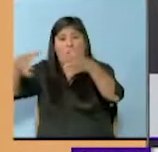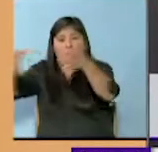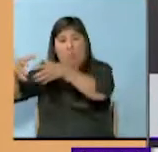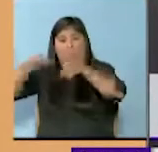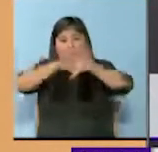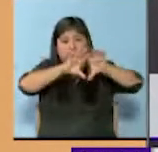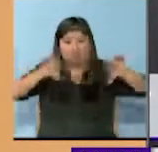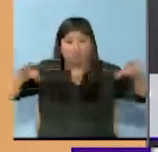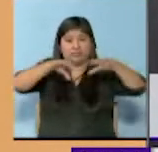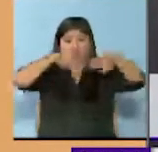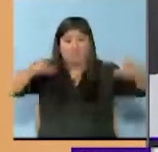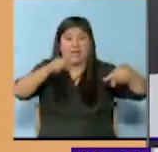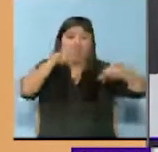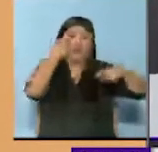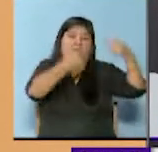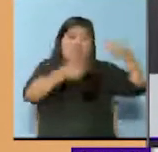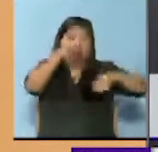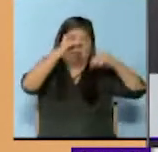como se había hecho.